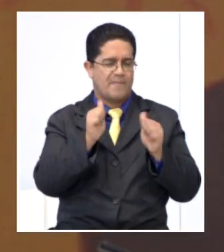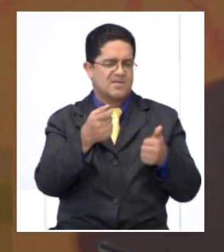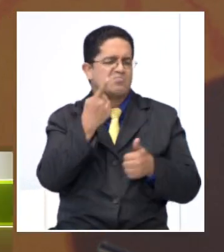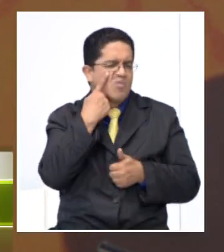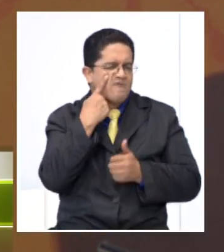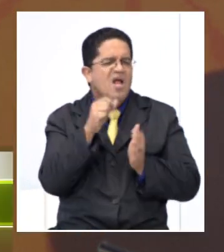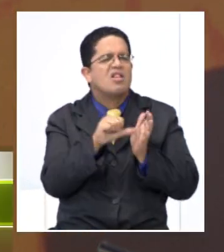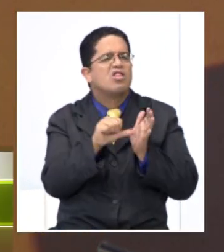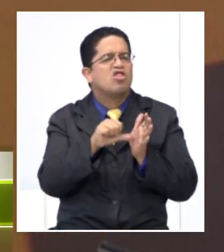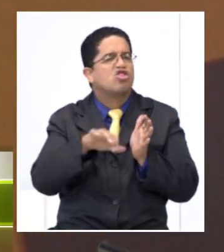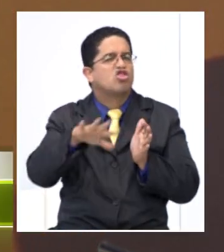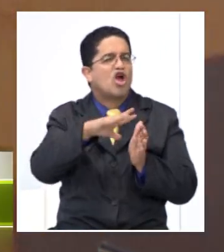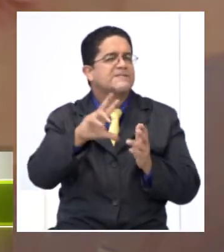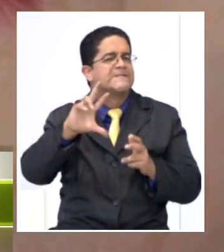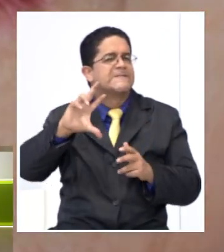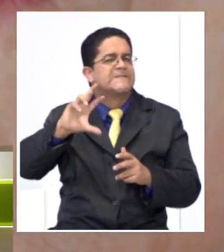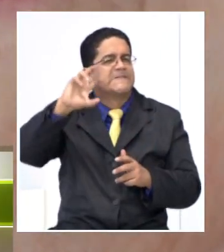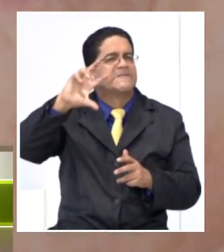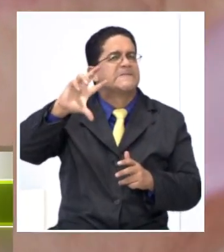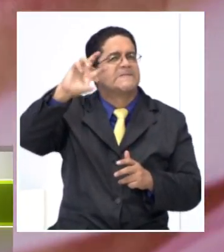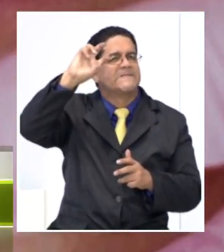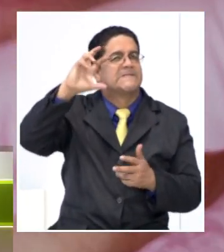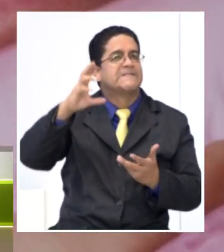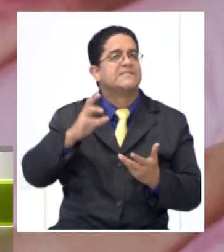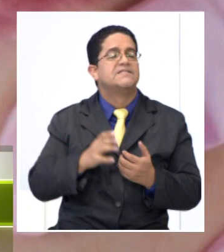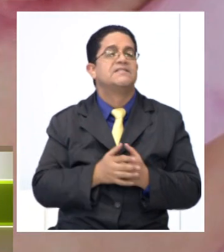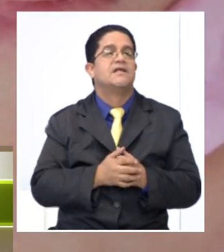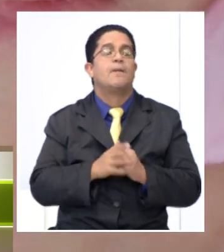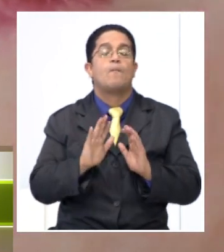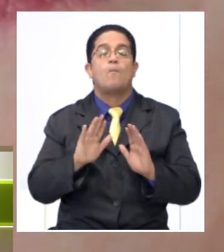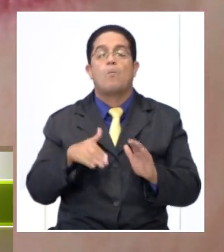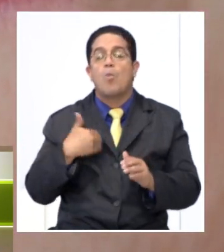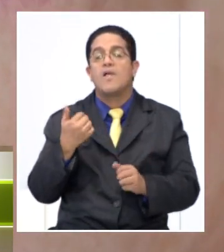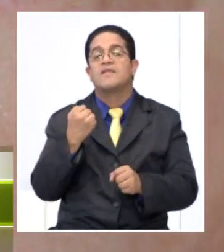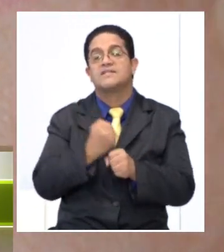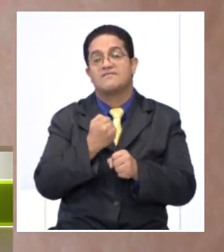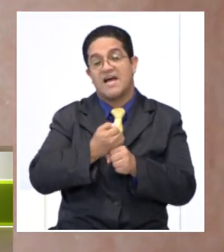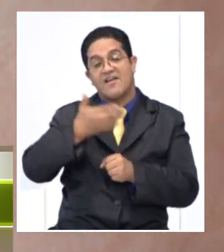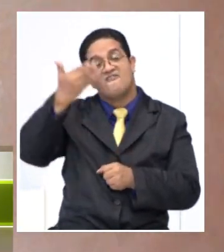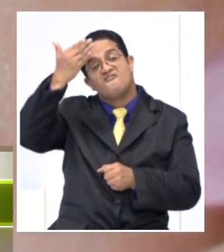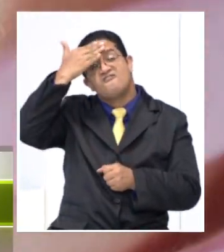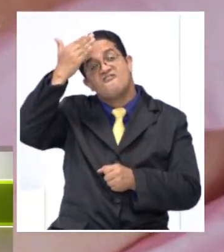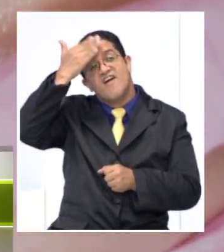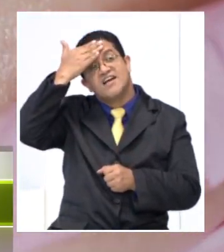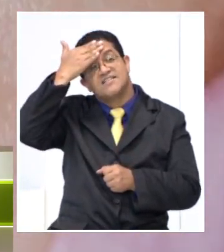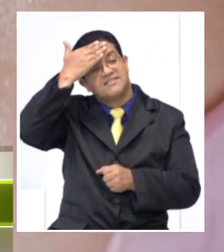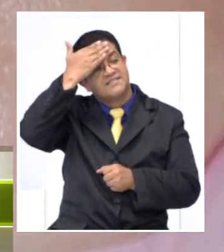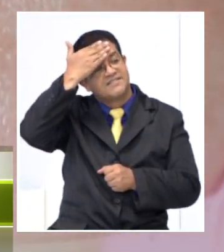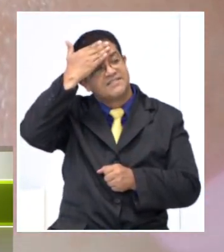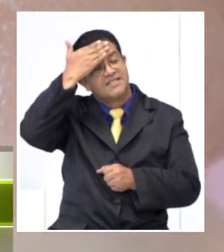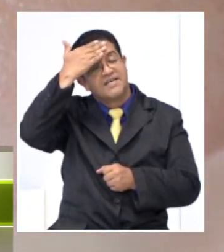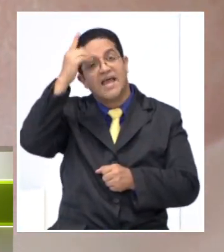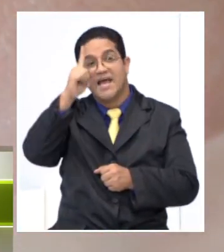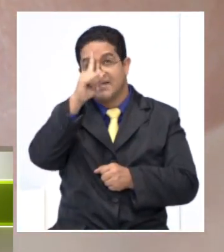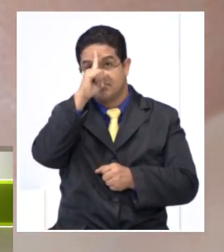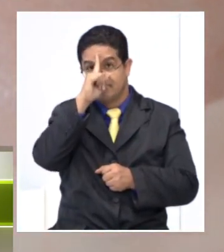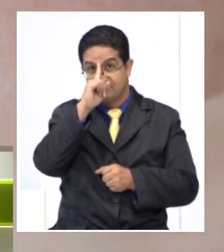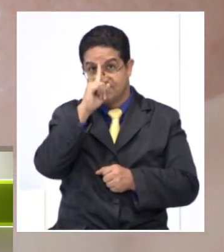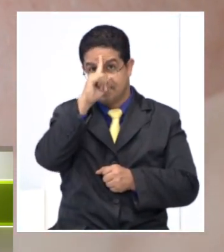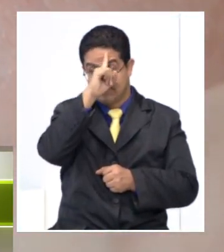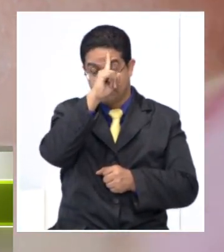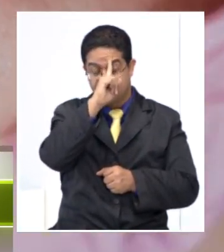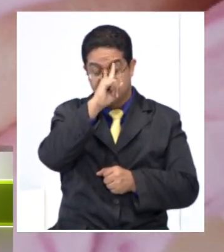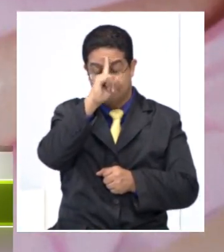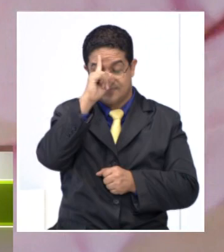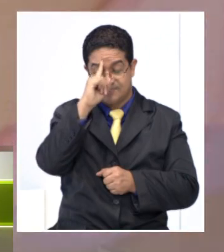decir cuáles son las distintas áreas en donde se puede colocar. Podemos trabajar frente, glabela, que es el entrecejo, entre las dos